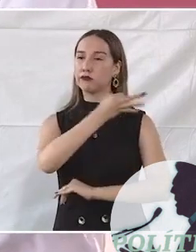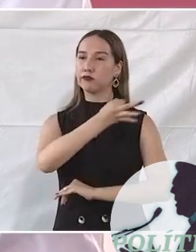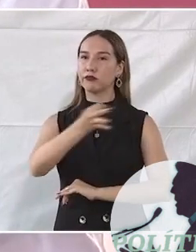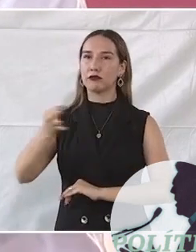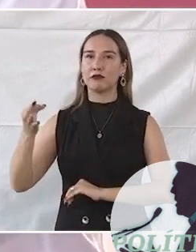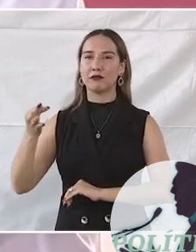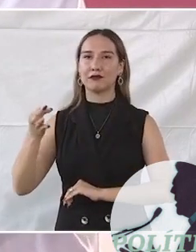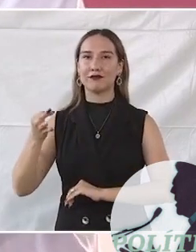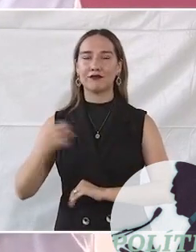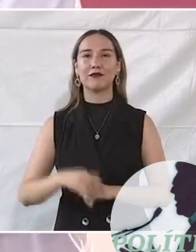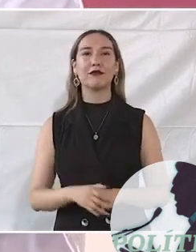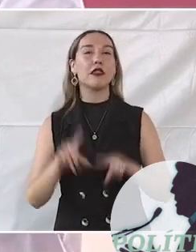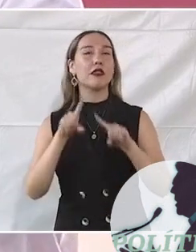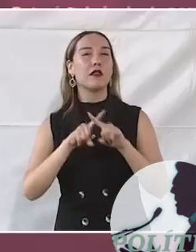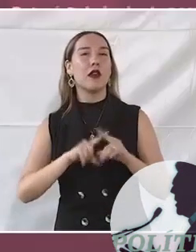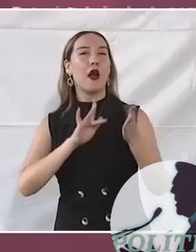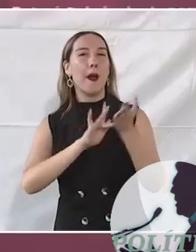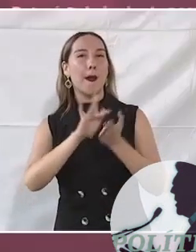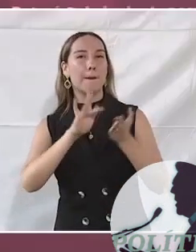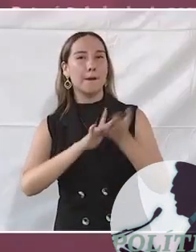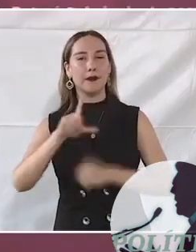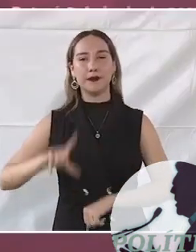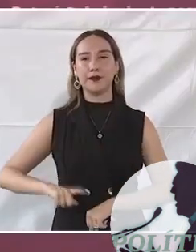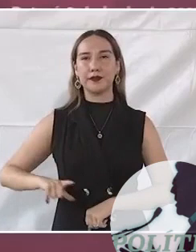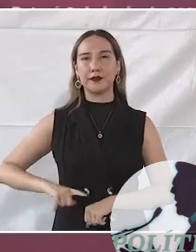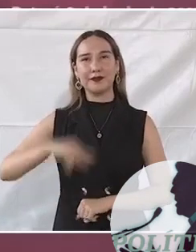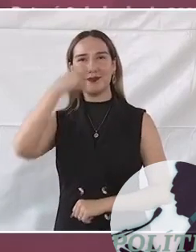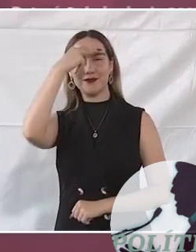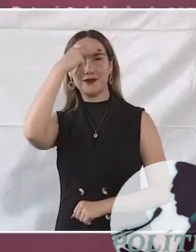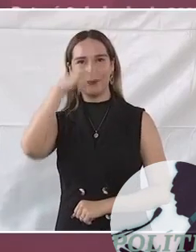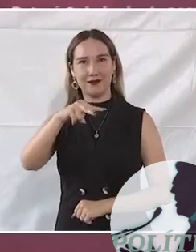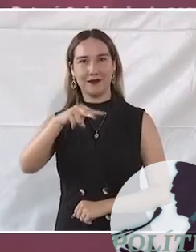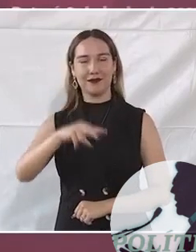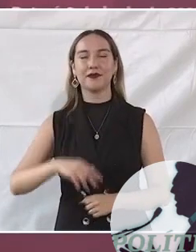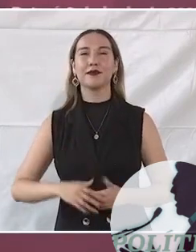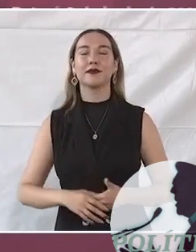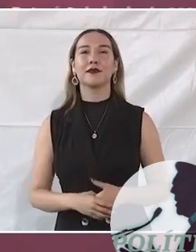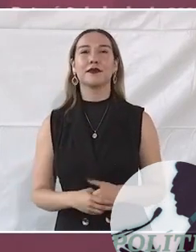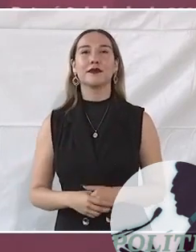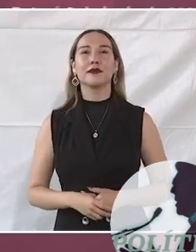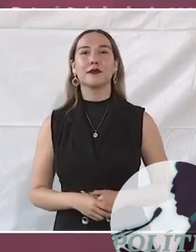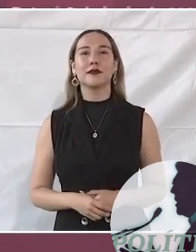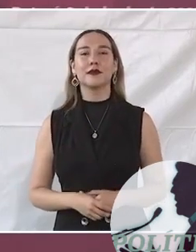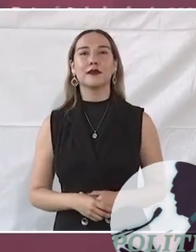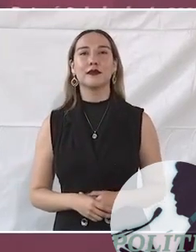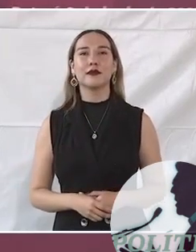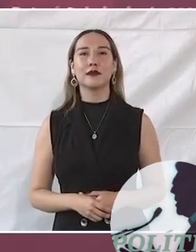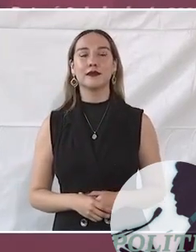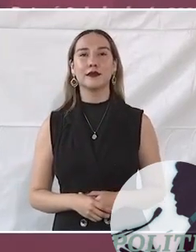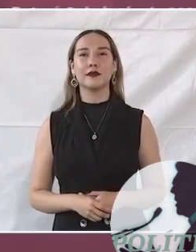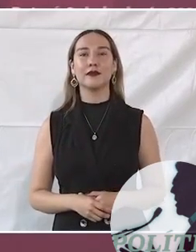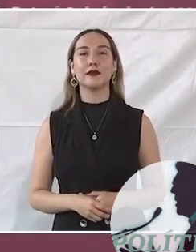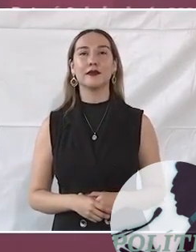el gobierno de la República. Empiezo por decirles, como ya también lo